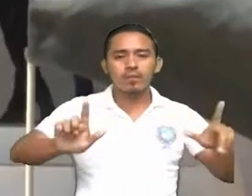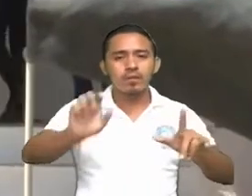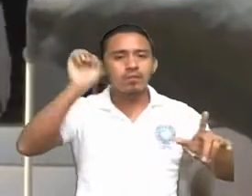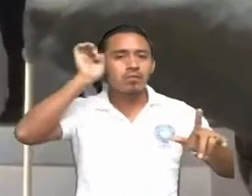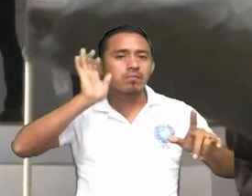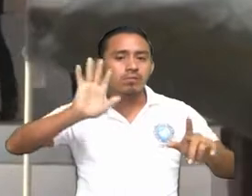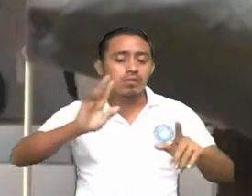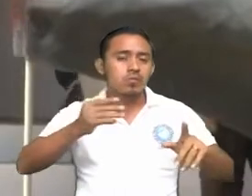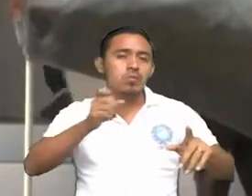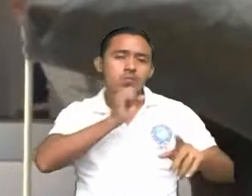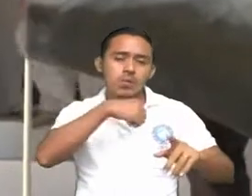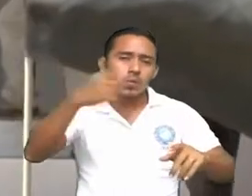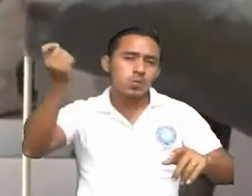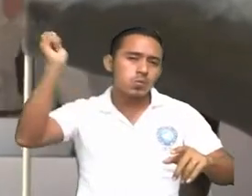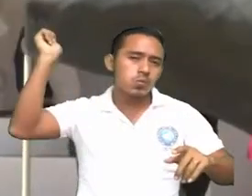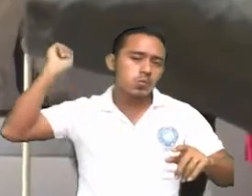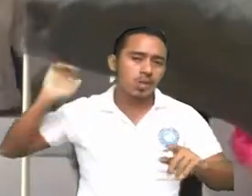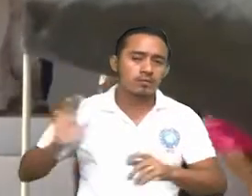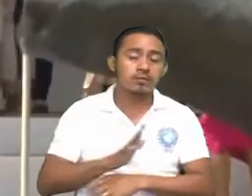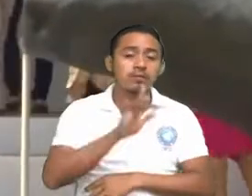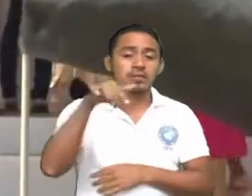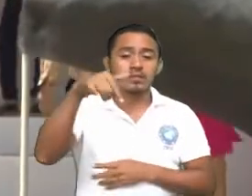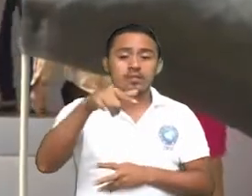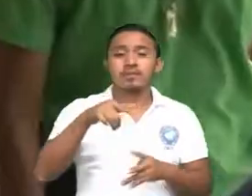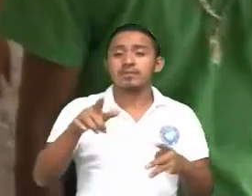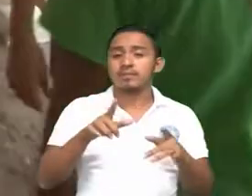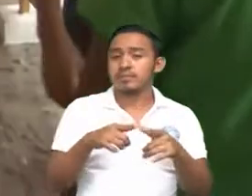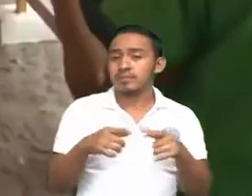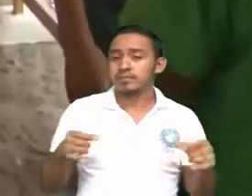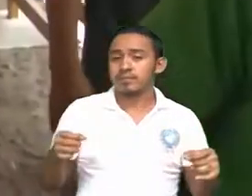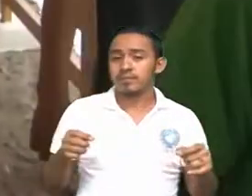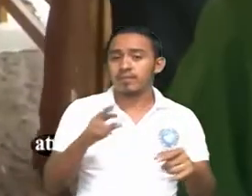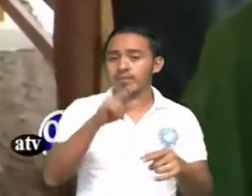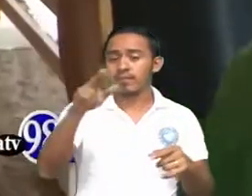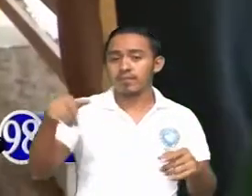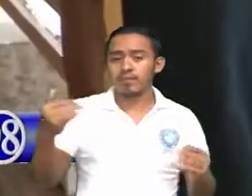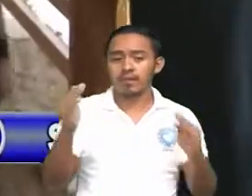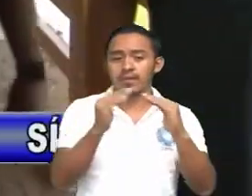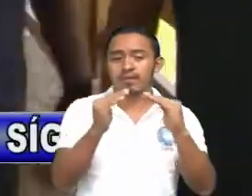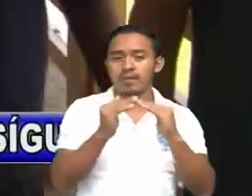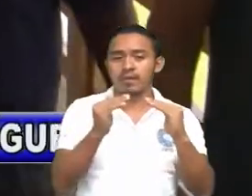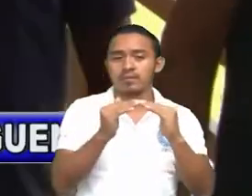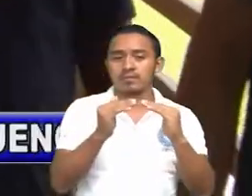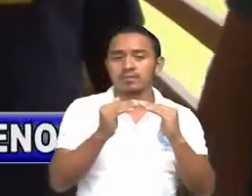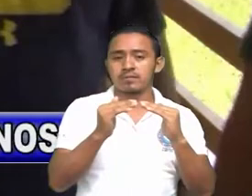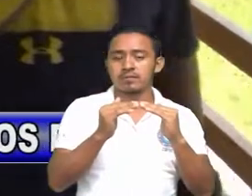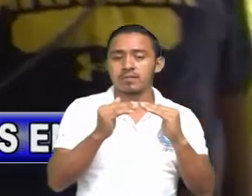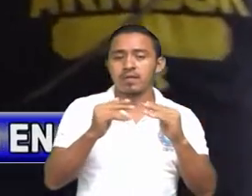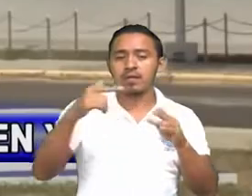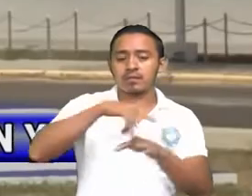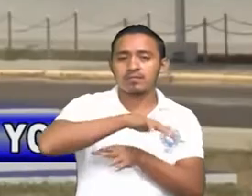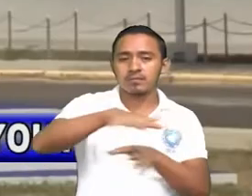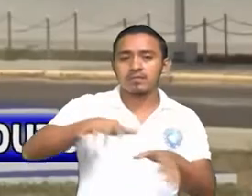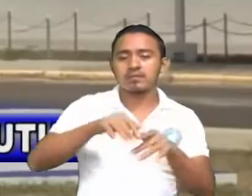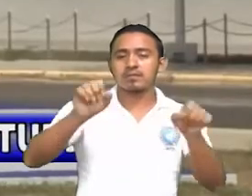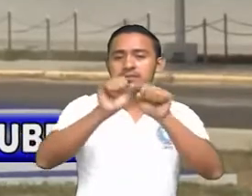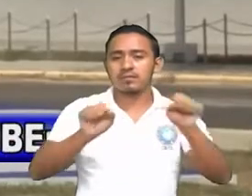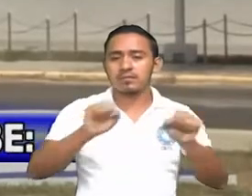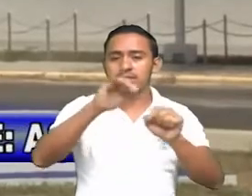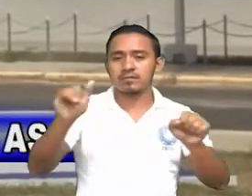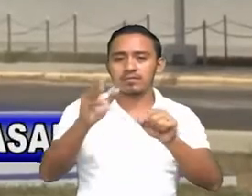e históricos de la Novia del Solotlán, como la misma Casa Hacienda San Jacinto, sitio donde